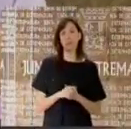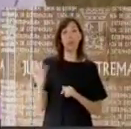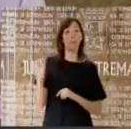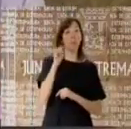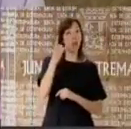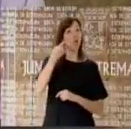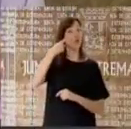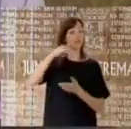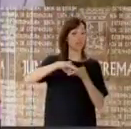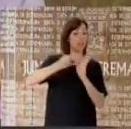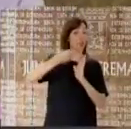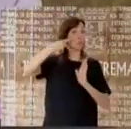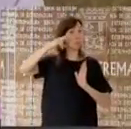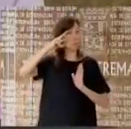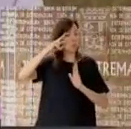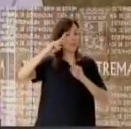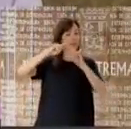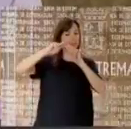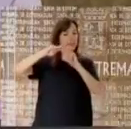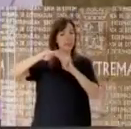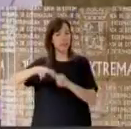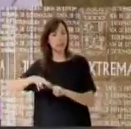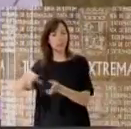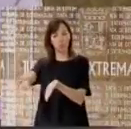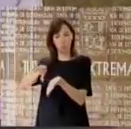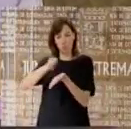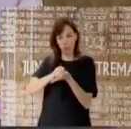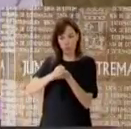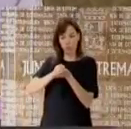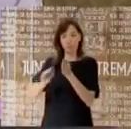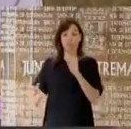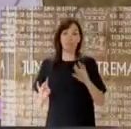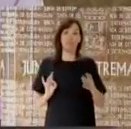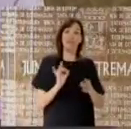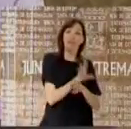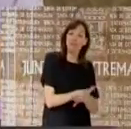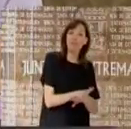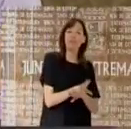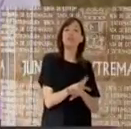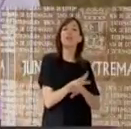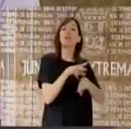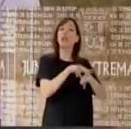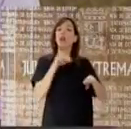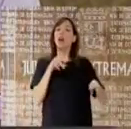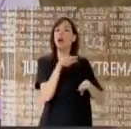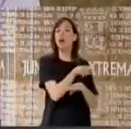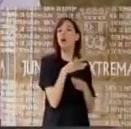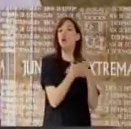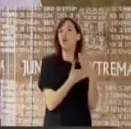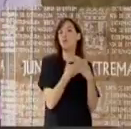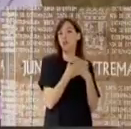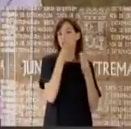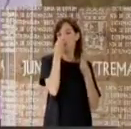valoración técnica, se da traslado a la delegación del Gobierno para que lo eleve